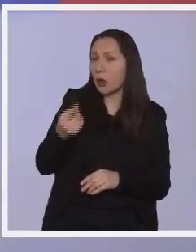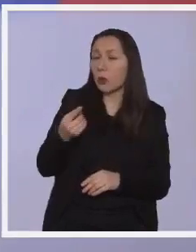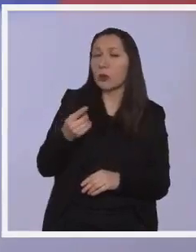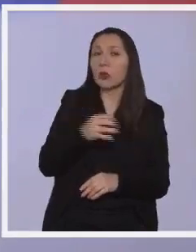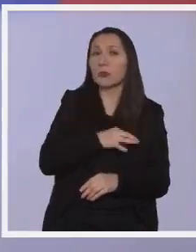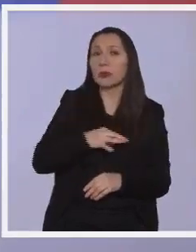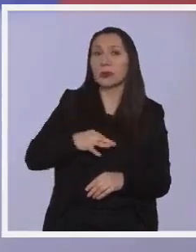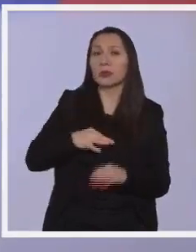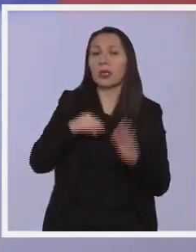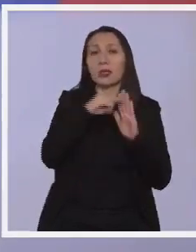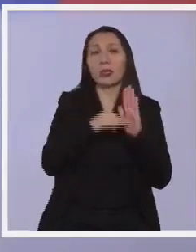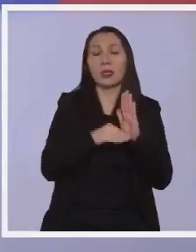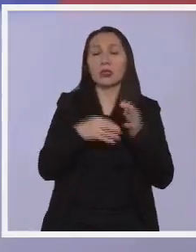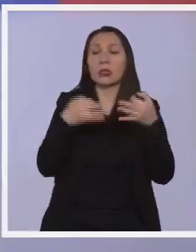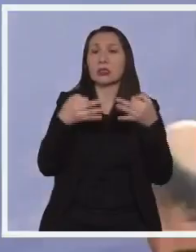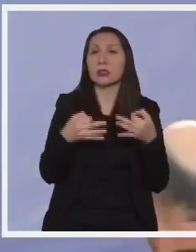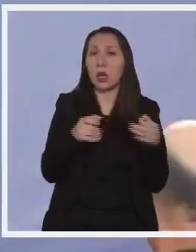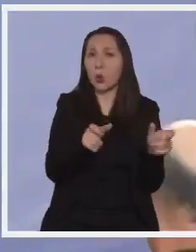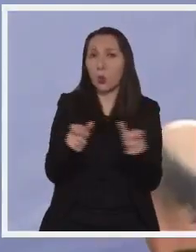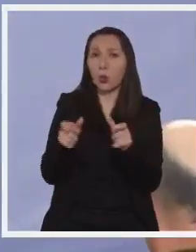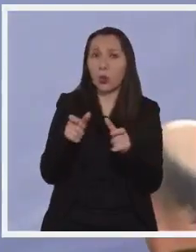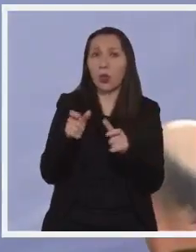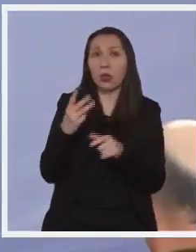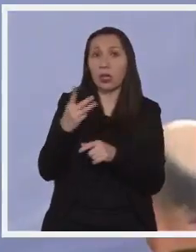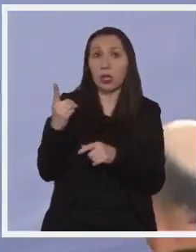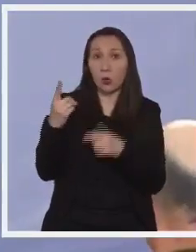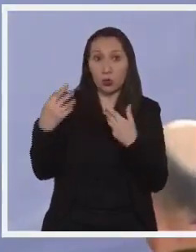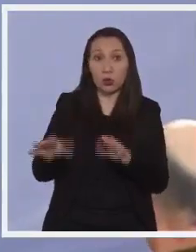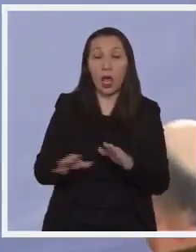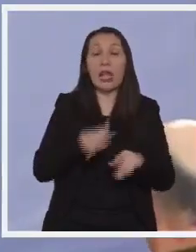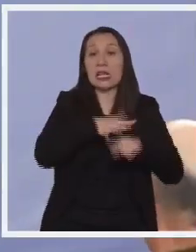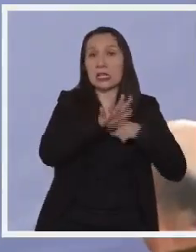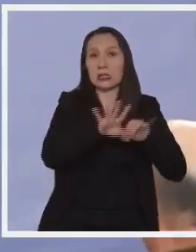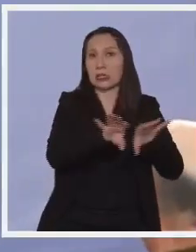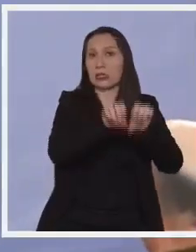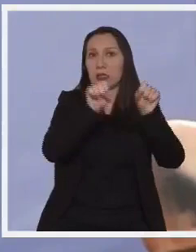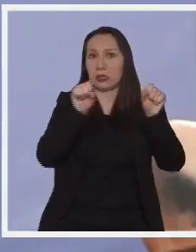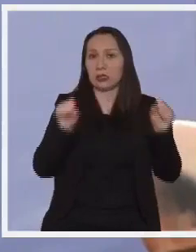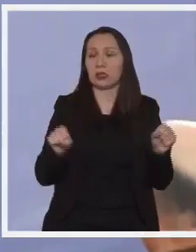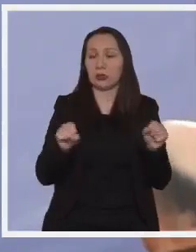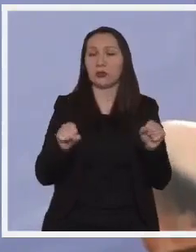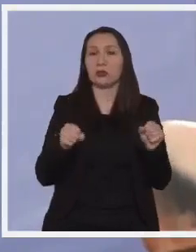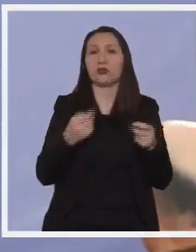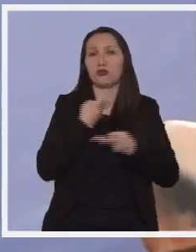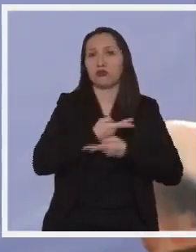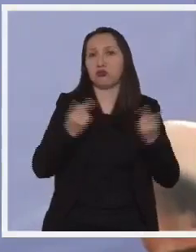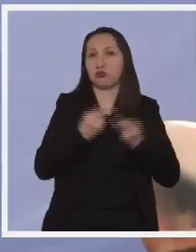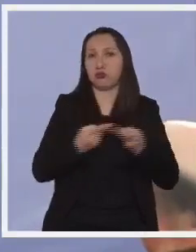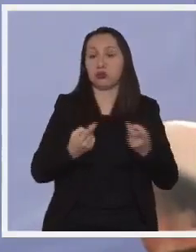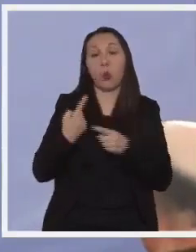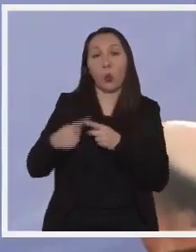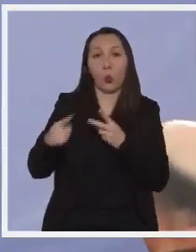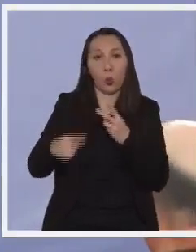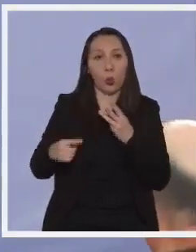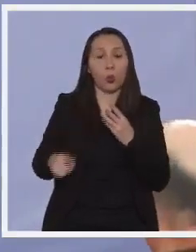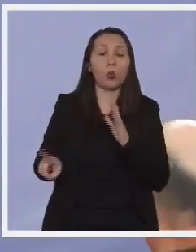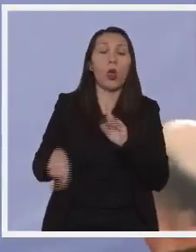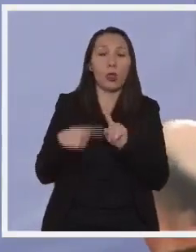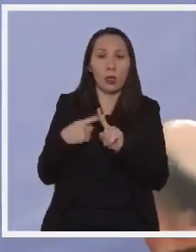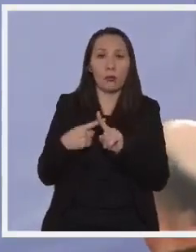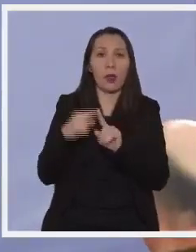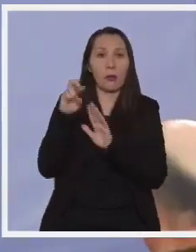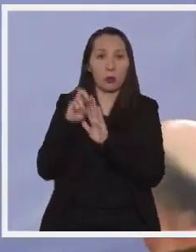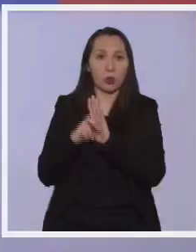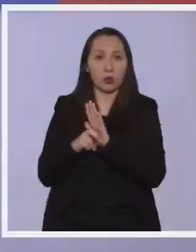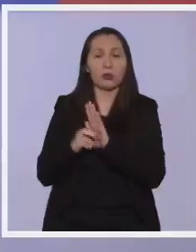Agenda de Seguridad de 31? 15. 15 ya promulgados, además de otros proyectos